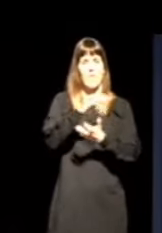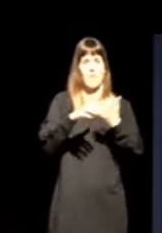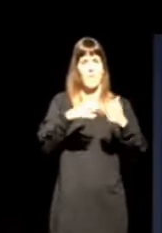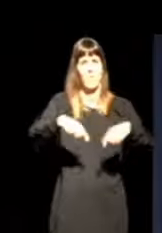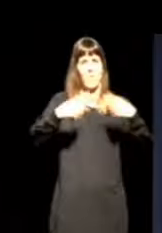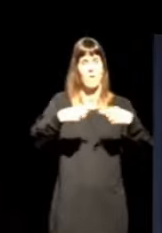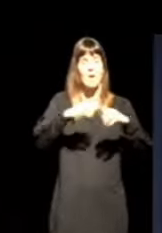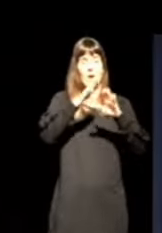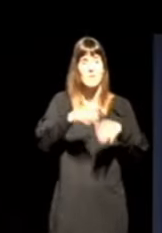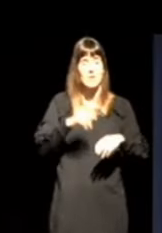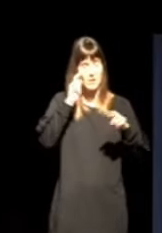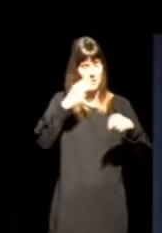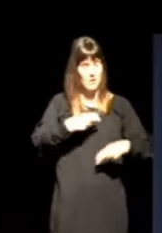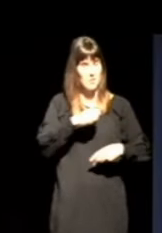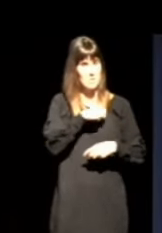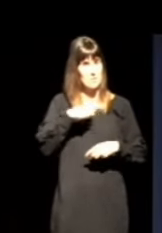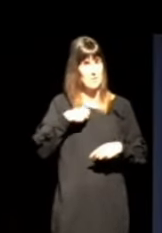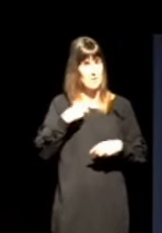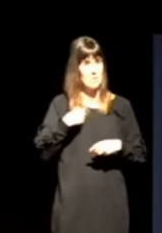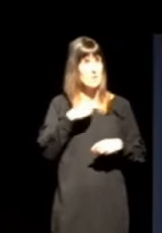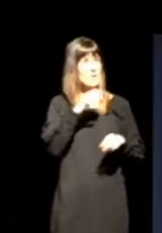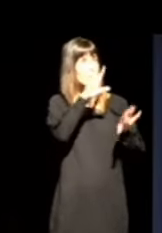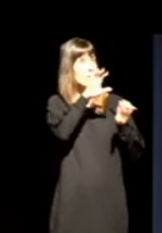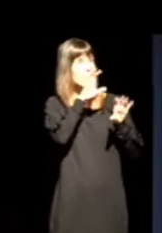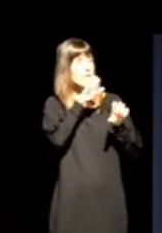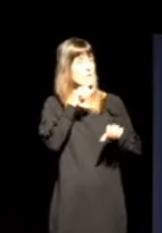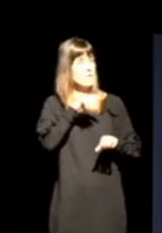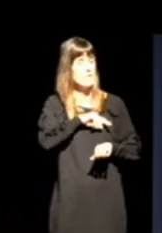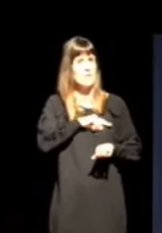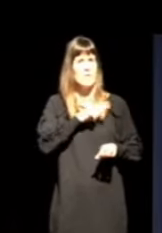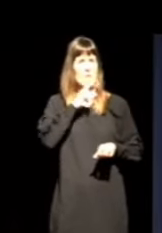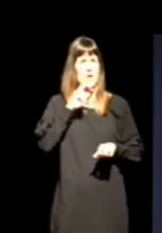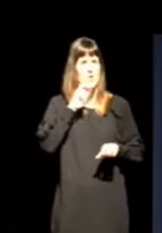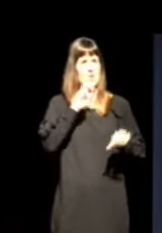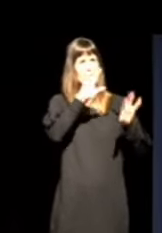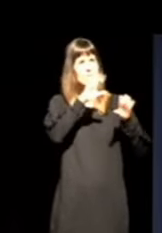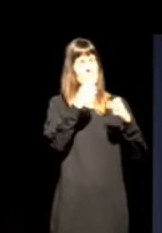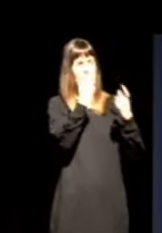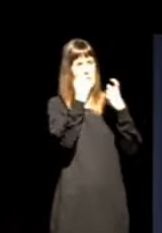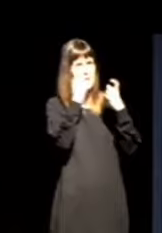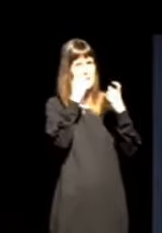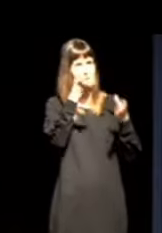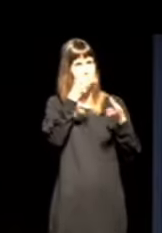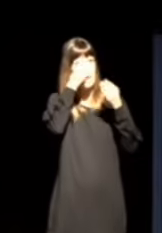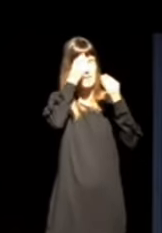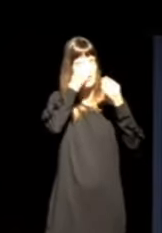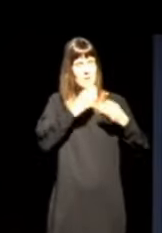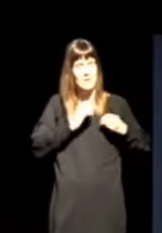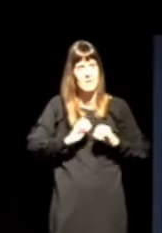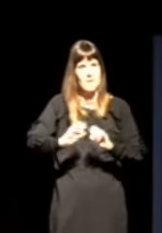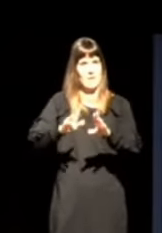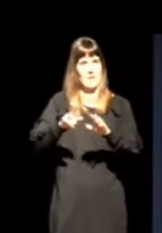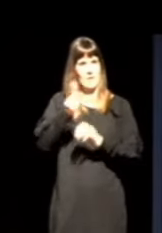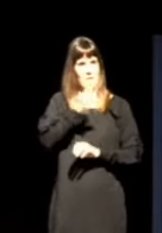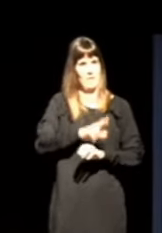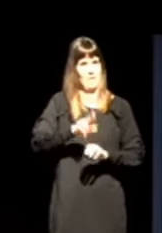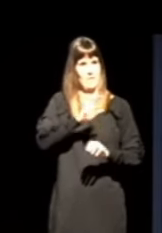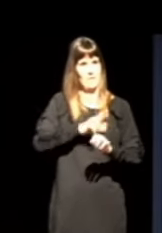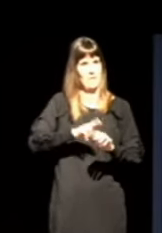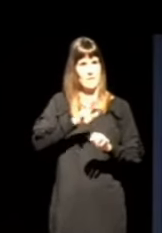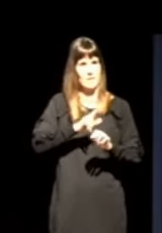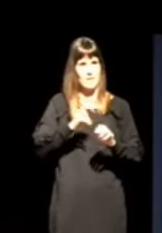personal reproducimos esos valores, esos comportamientos aprendidos y lo ejercemos sin que nadie se entere muchas